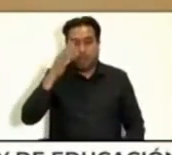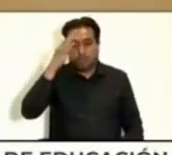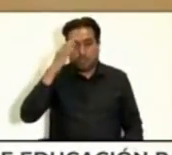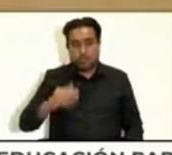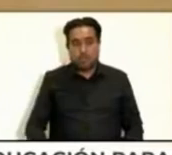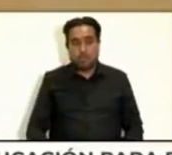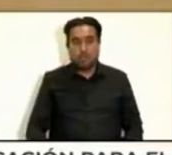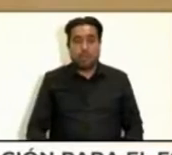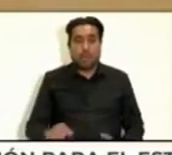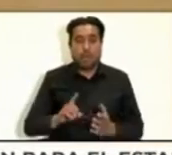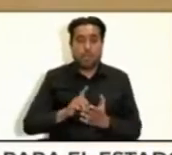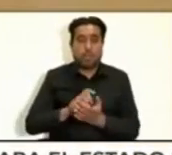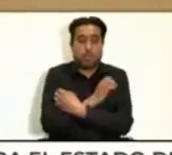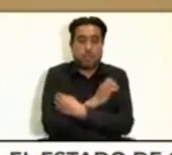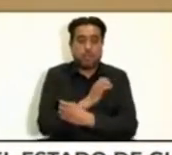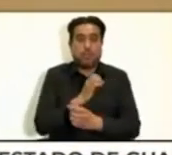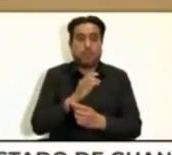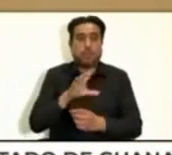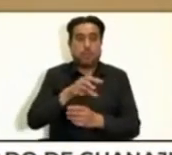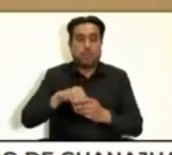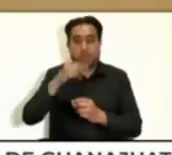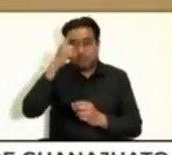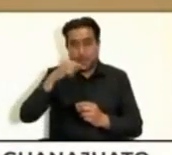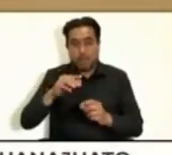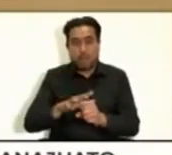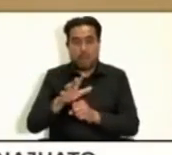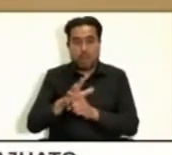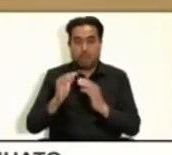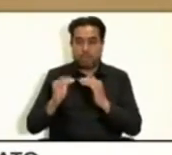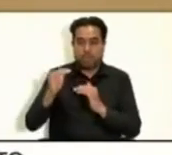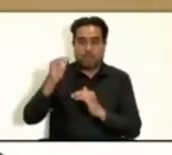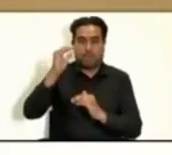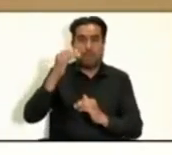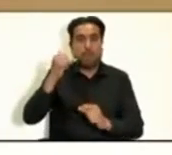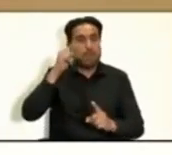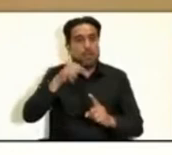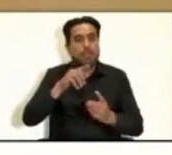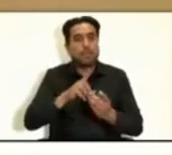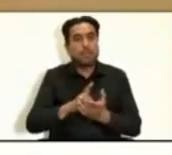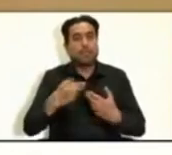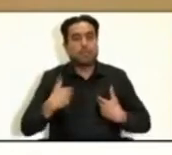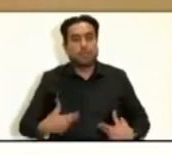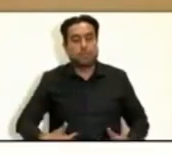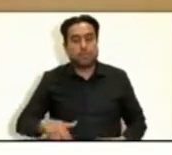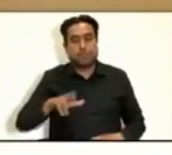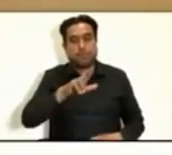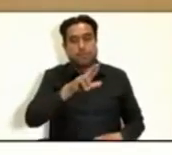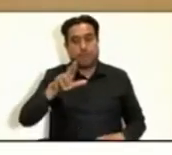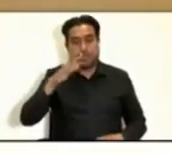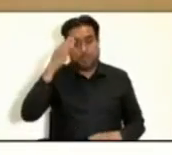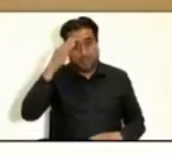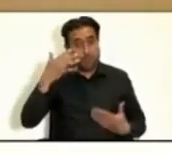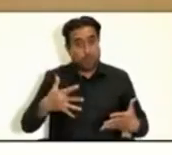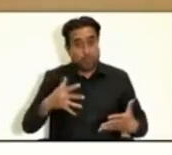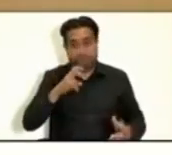inclusiva hasta el nivel superior y el enfoque de derechos humanos y respeto irrestricto a la